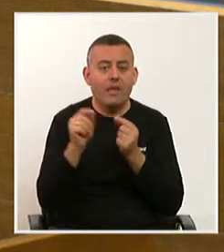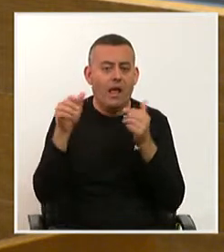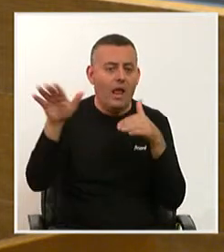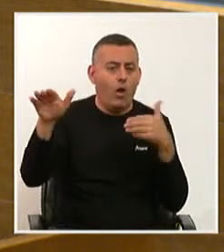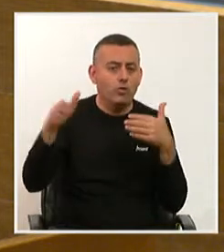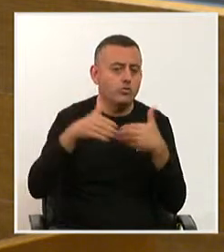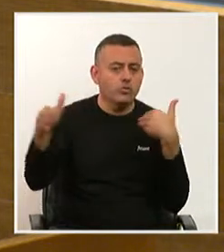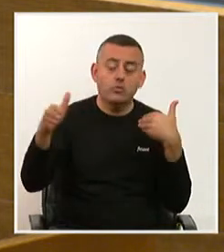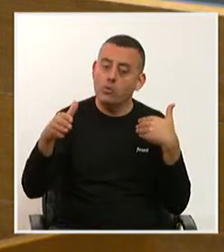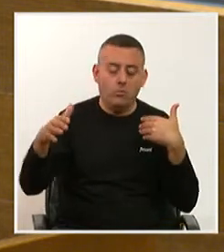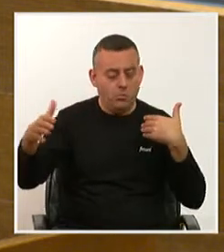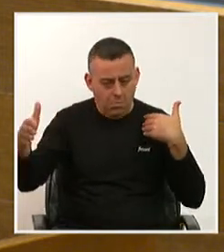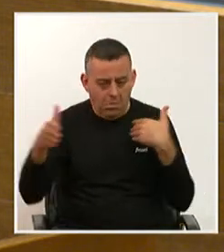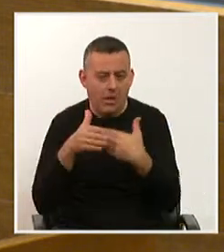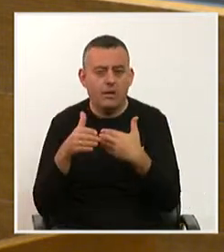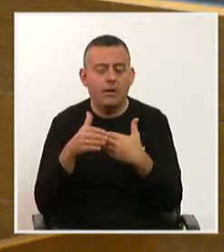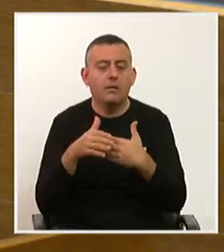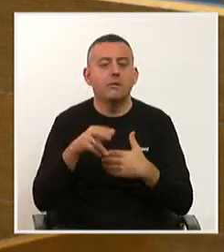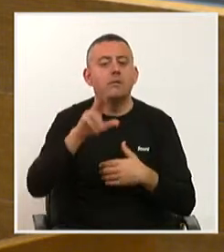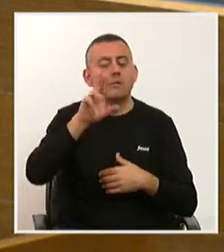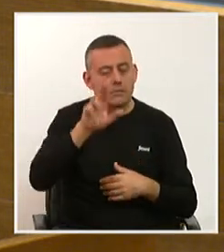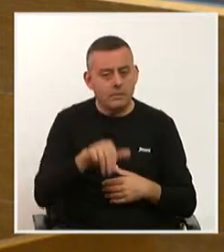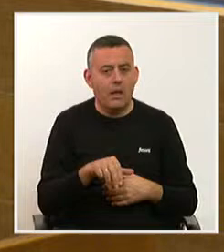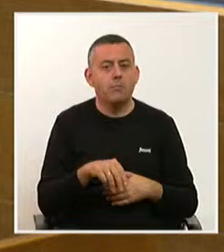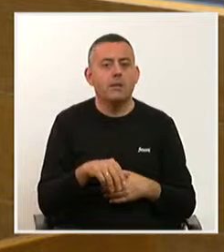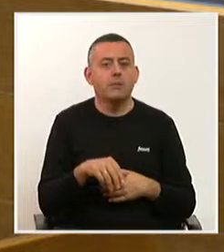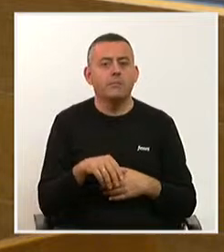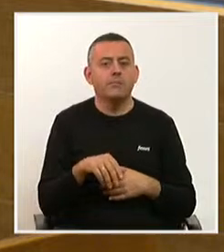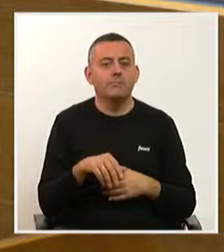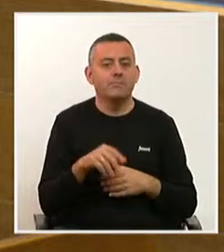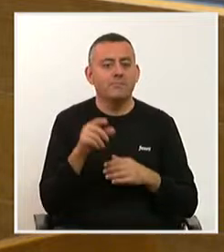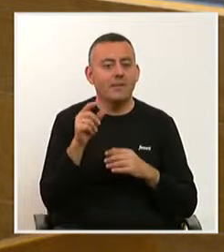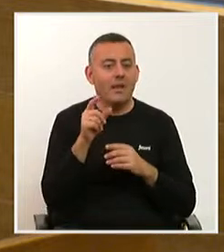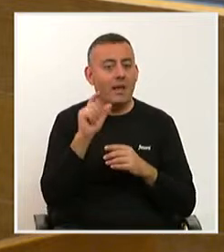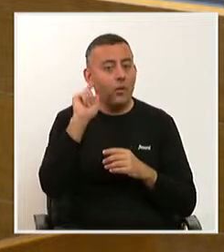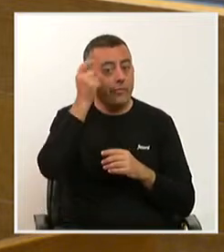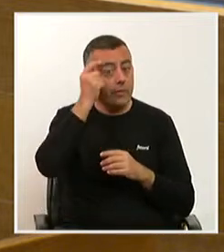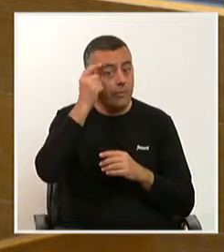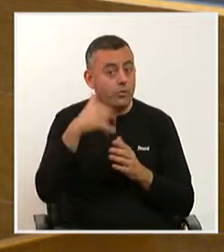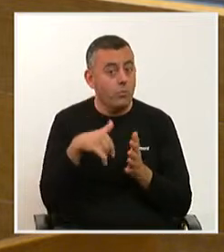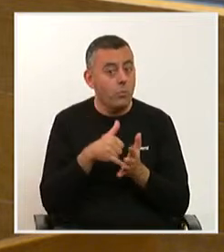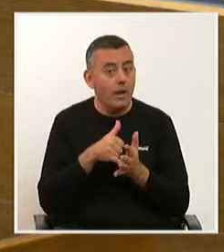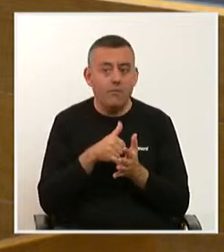vulnerable para que puedan permanecer y proliferar Barrios